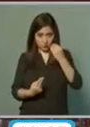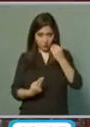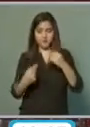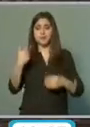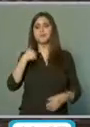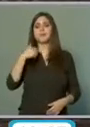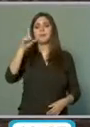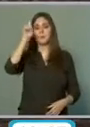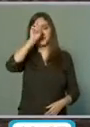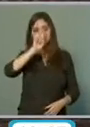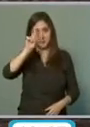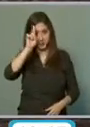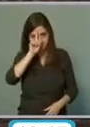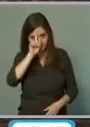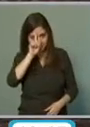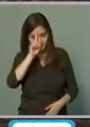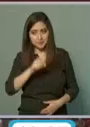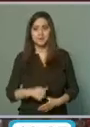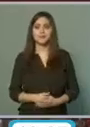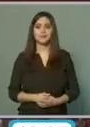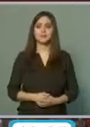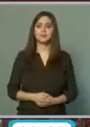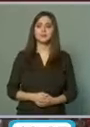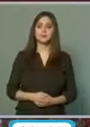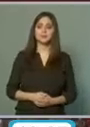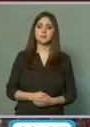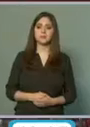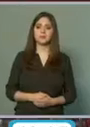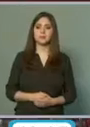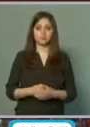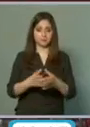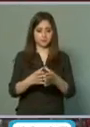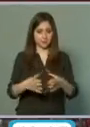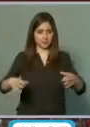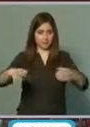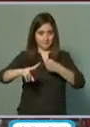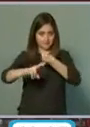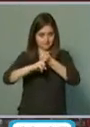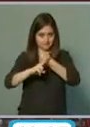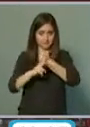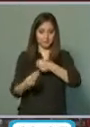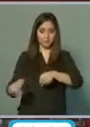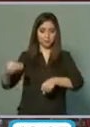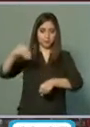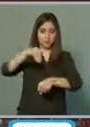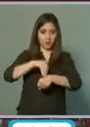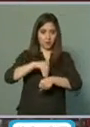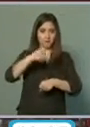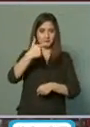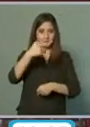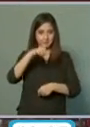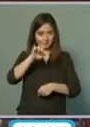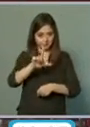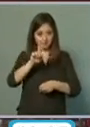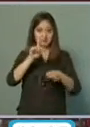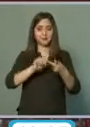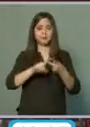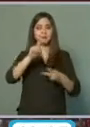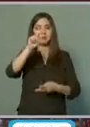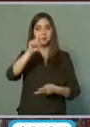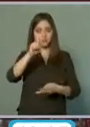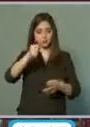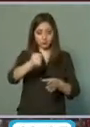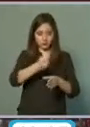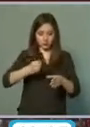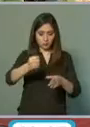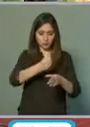pequeño tip. Ok. Si ponemos en un bowl pequeño el gel y un poquito de agua y lo mezclas, se hace un mousse. Y con